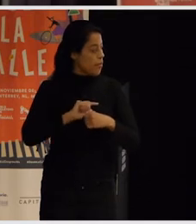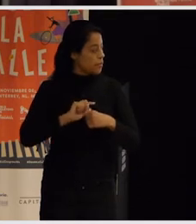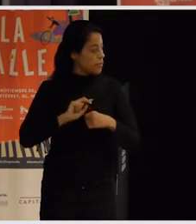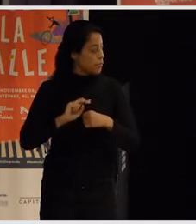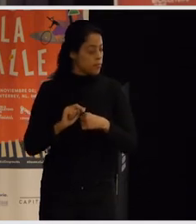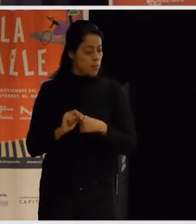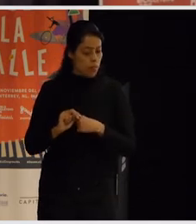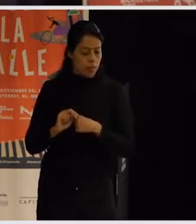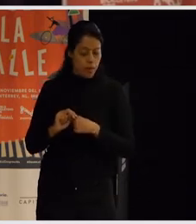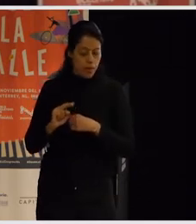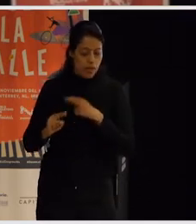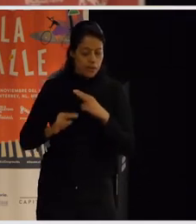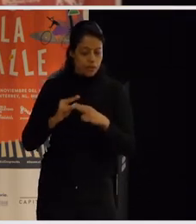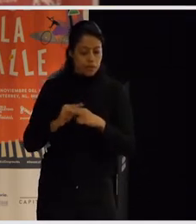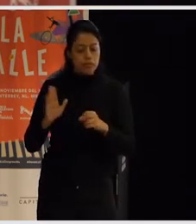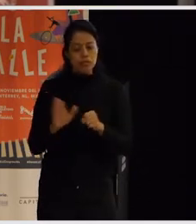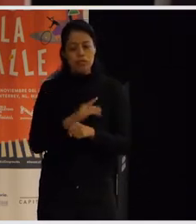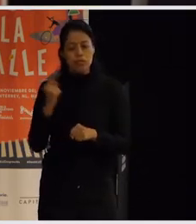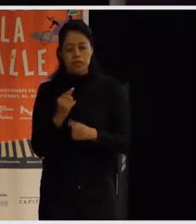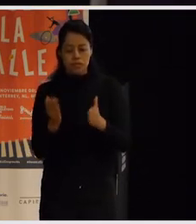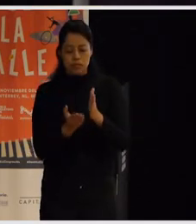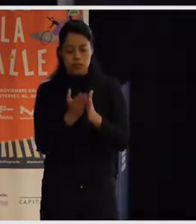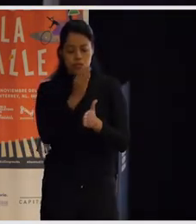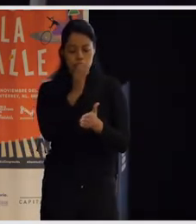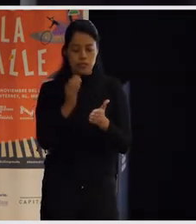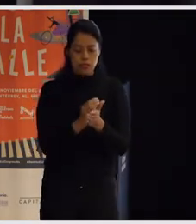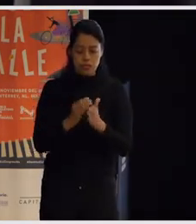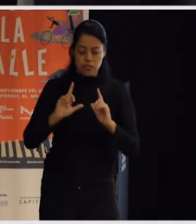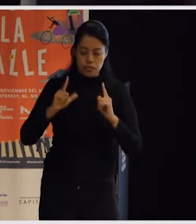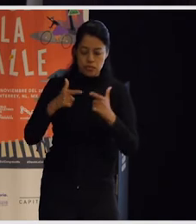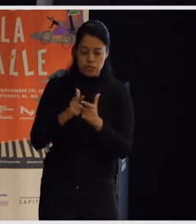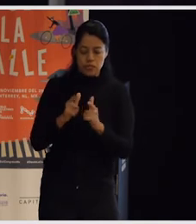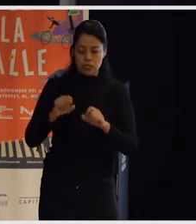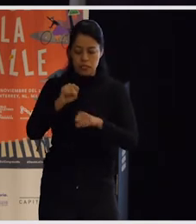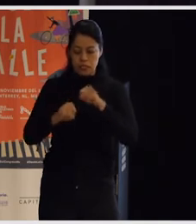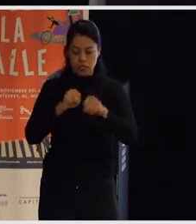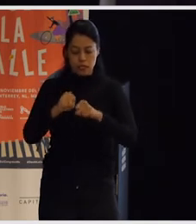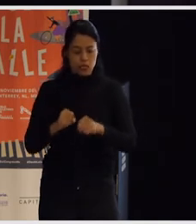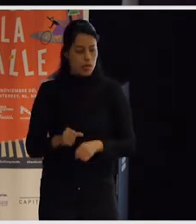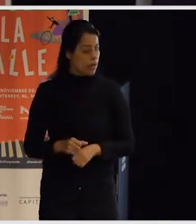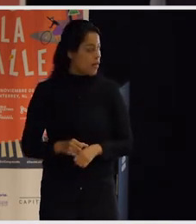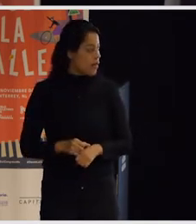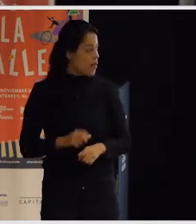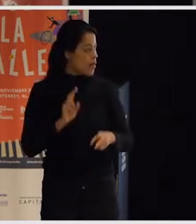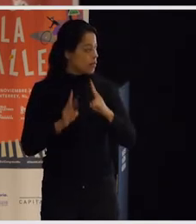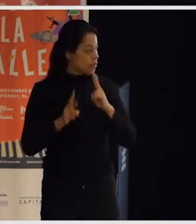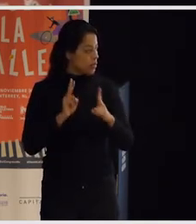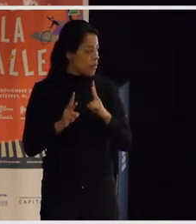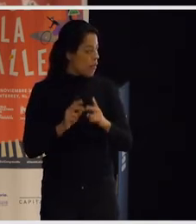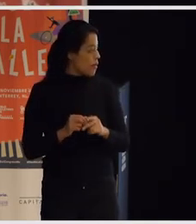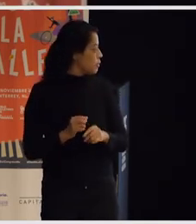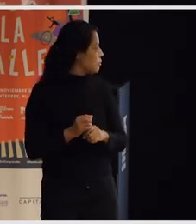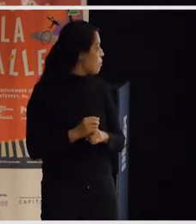y bueno porque construyendo ciudad desde los colectivos ciclistas antes de empezar me gusta compartirles estas dos frases